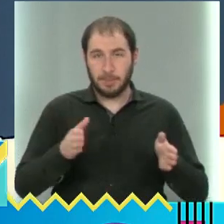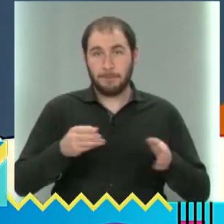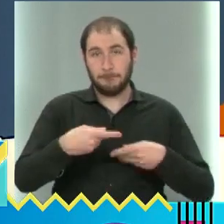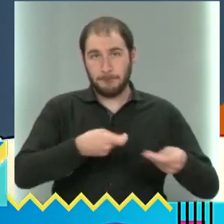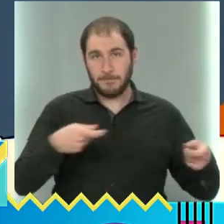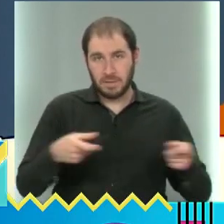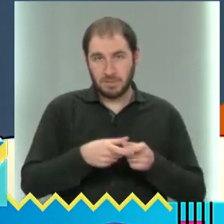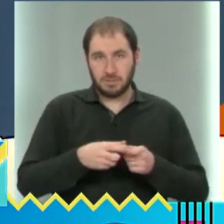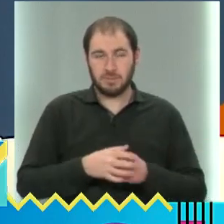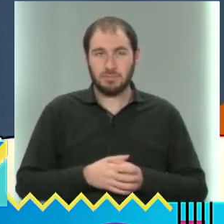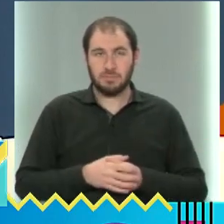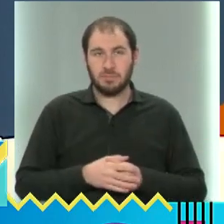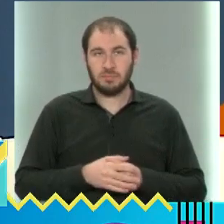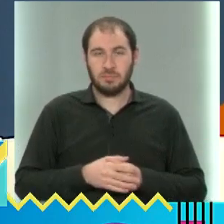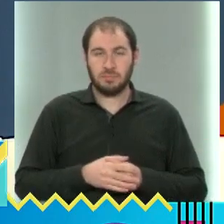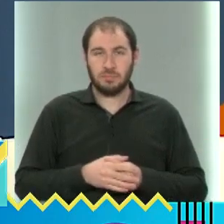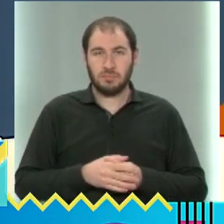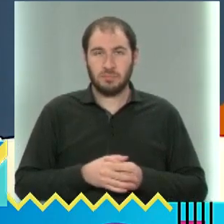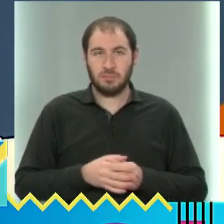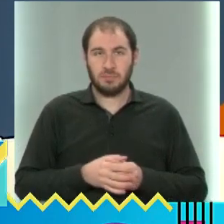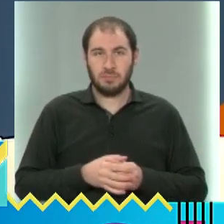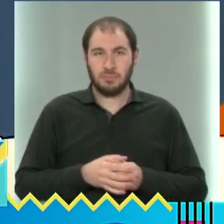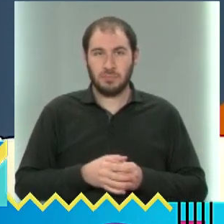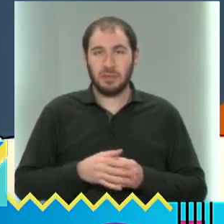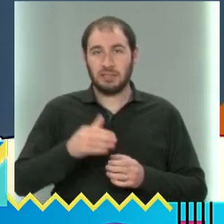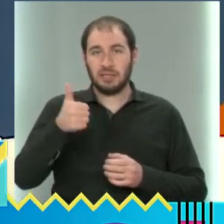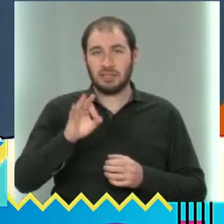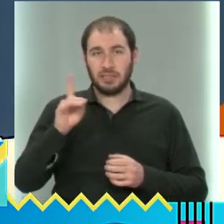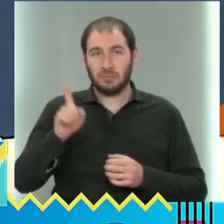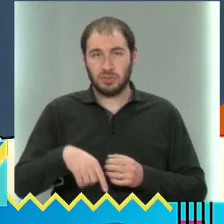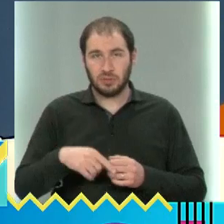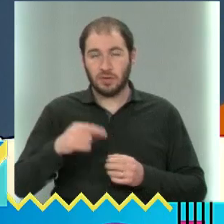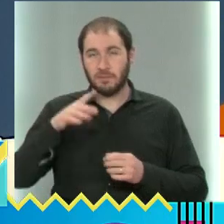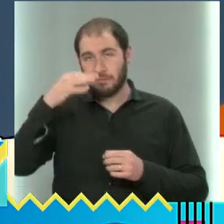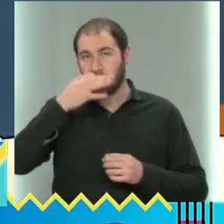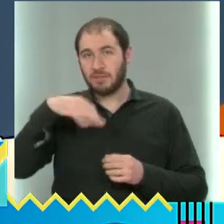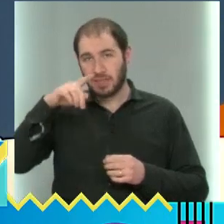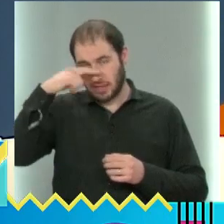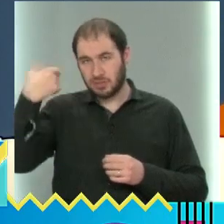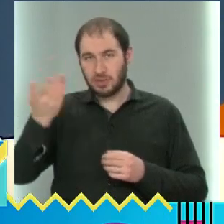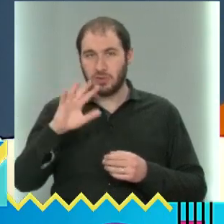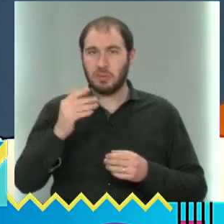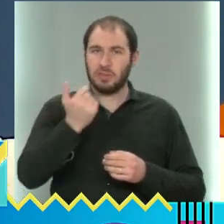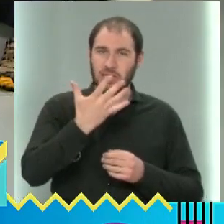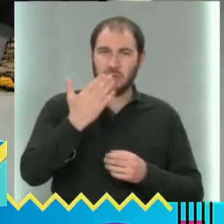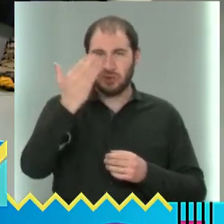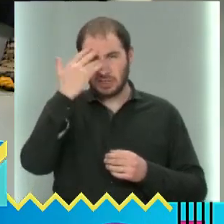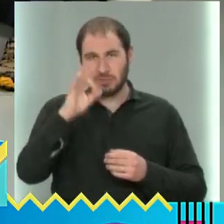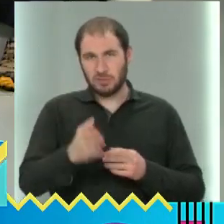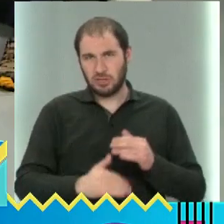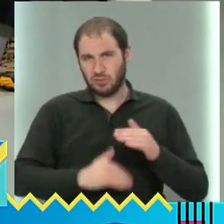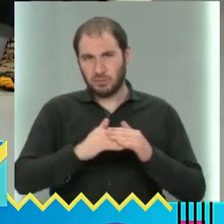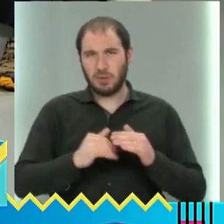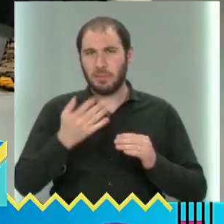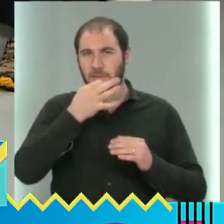pymes, tenemos que el 60% no exporta, sino entrará en el 5, el 15% a lo sumo